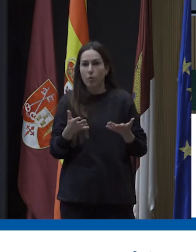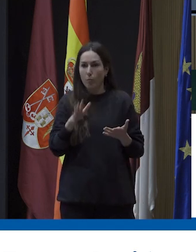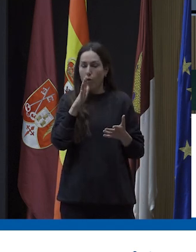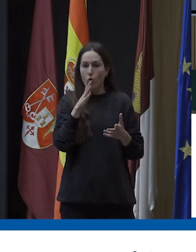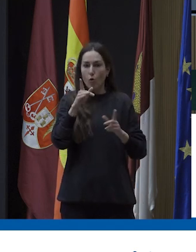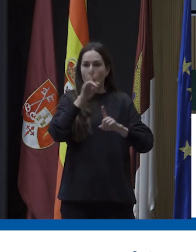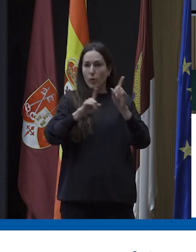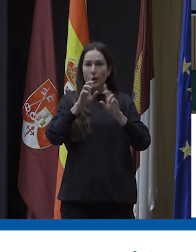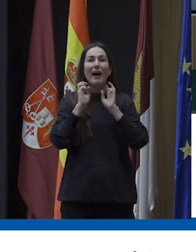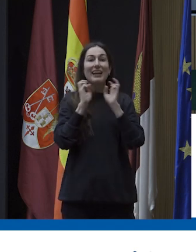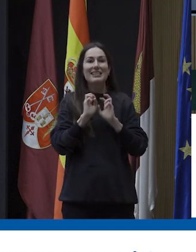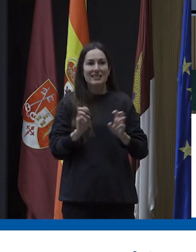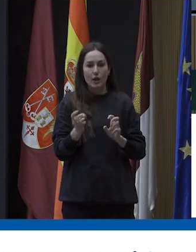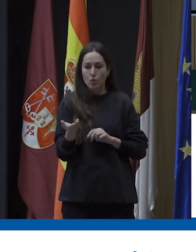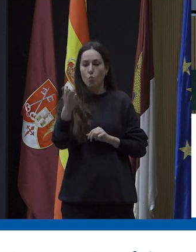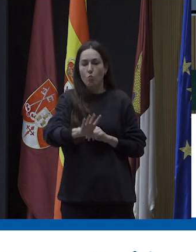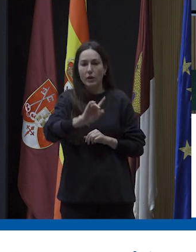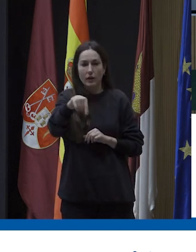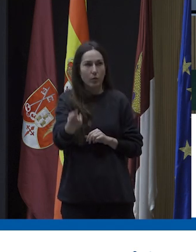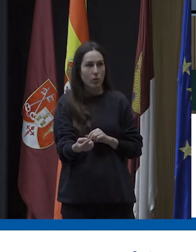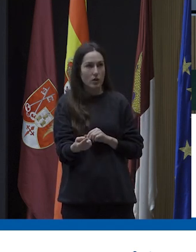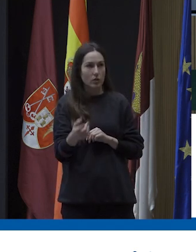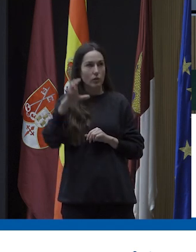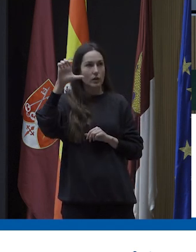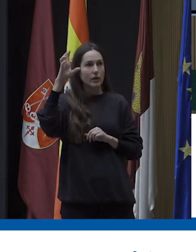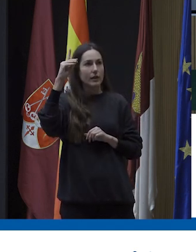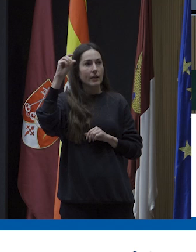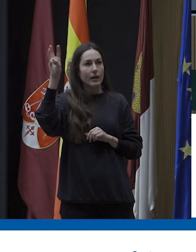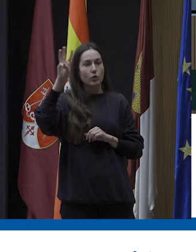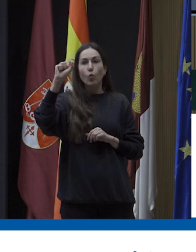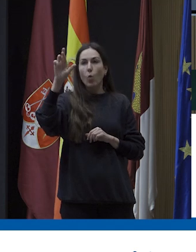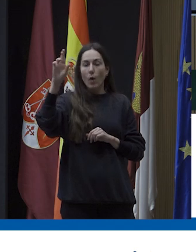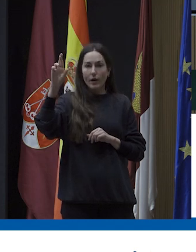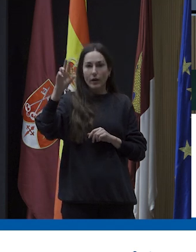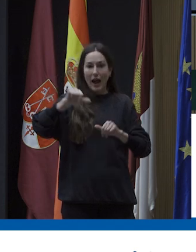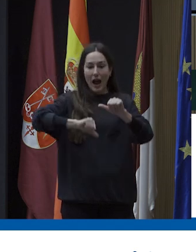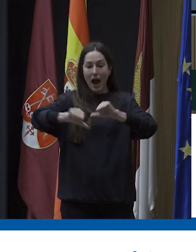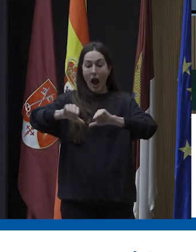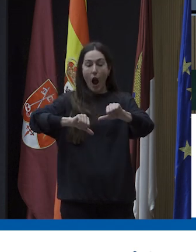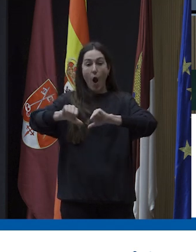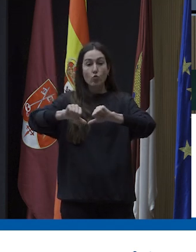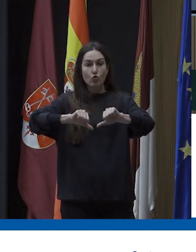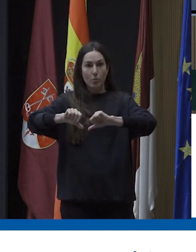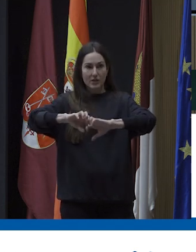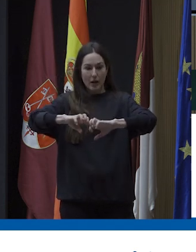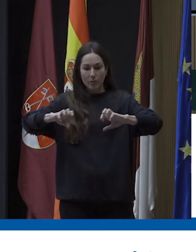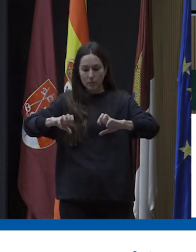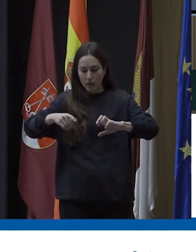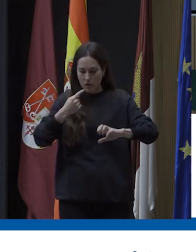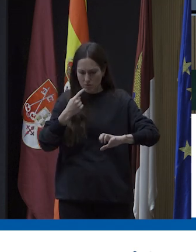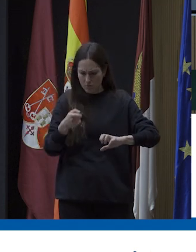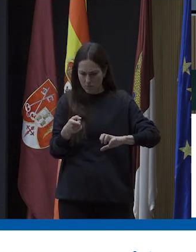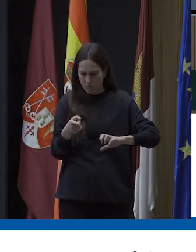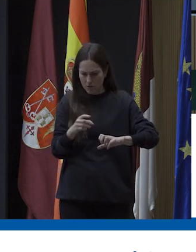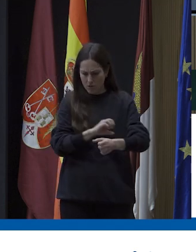episodio de estrés. Y fue Edward Jenner también el que le hizo la autopsia, pero este sí que iba ya con un poco más de idea y describía una serie de cambios en las